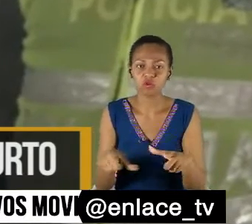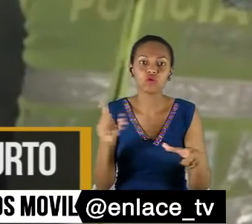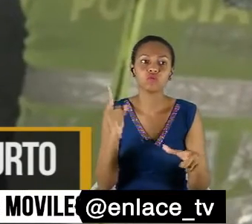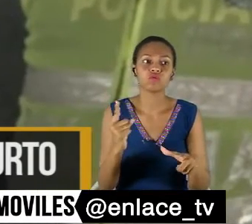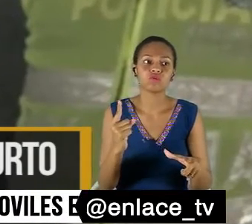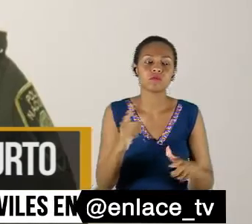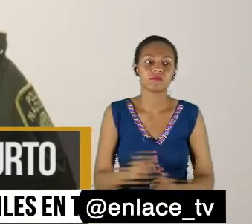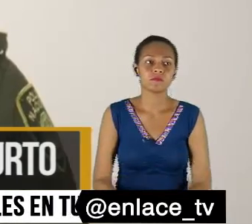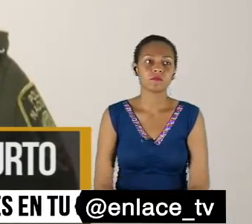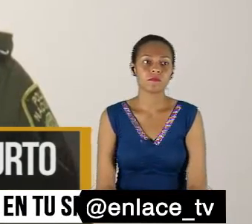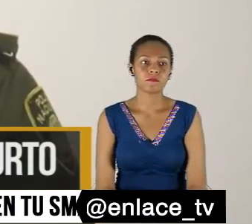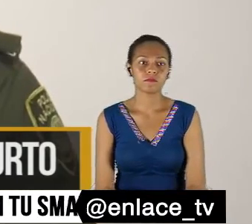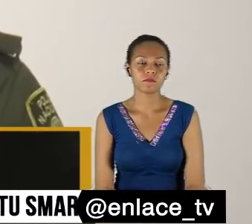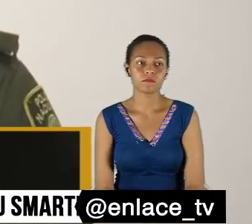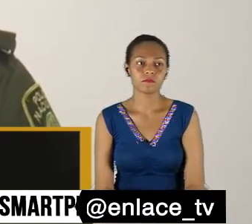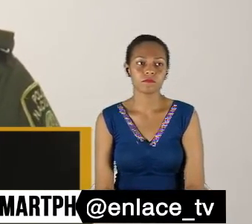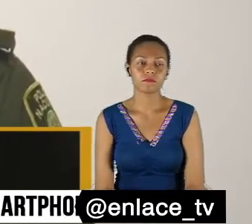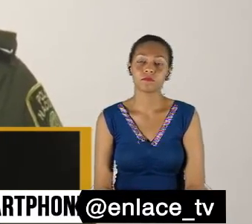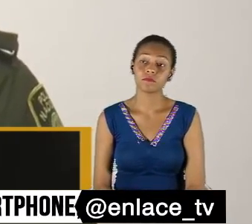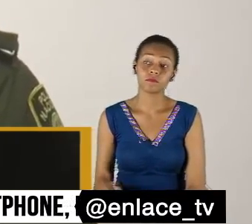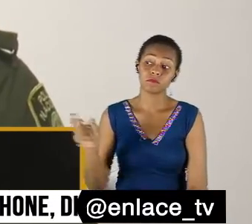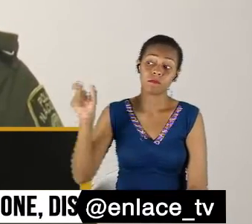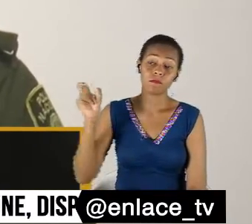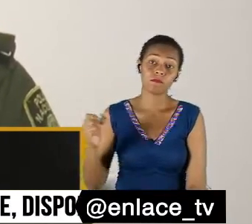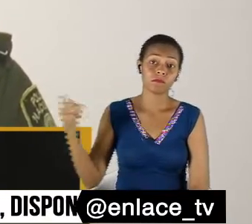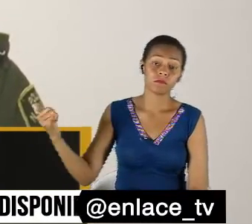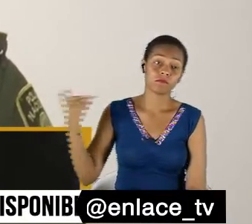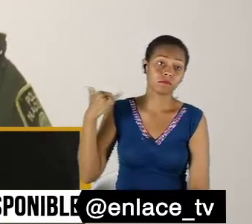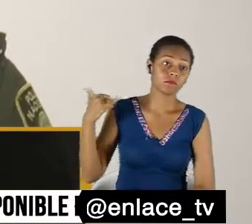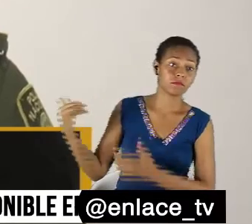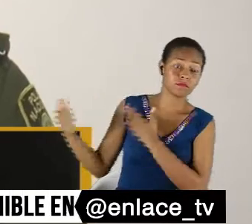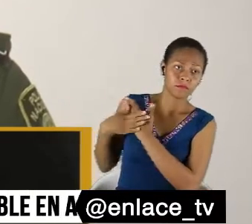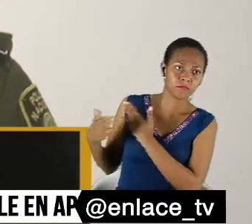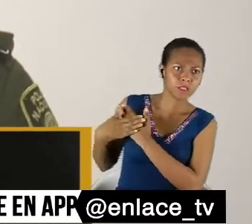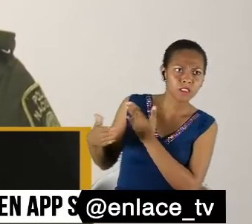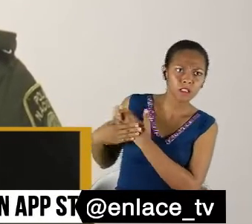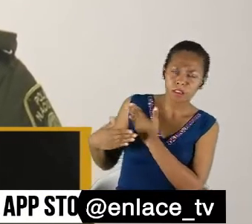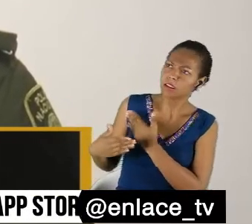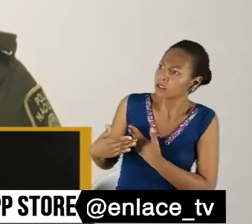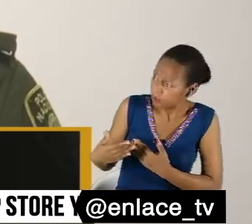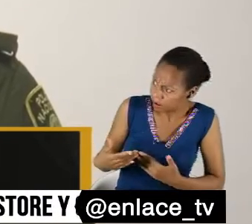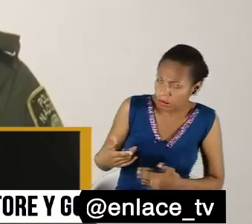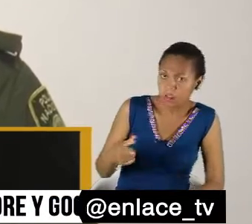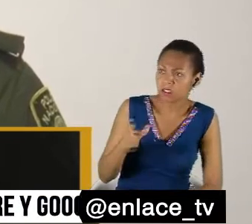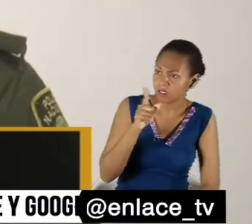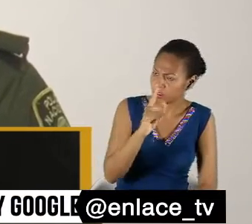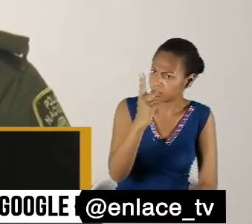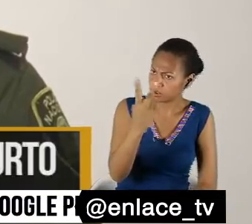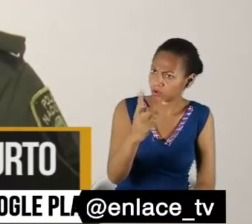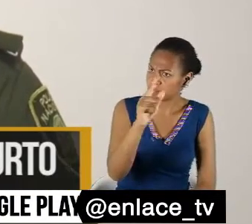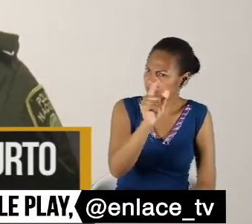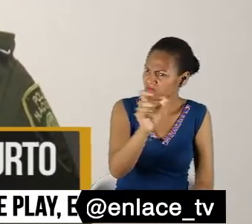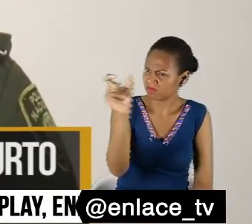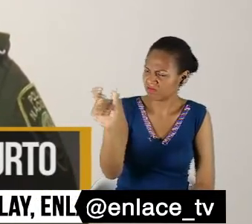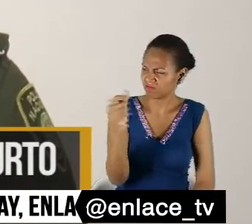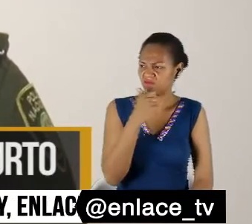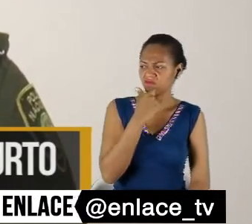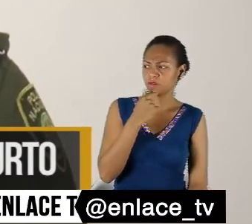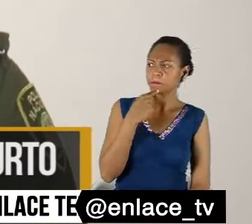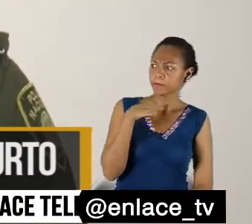muelle. Gracias a la llamada de un ciudadano, el cual nos advierte de la presencia de dos sujetos que se encuentran en actitud sospechosa.